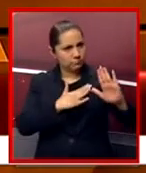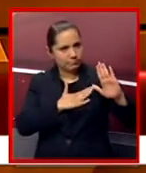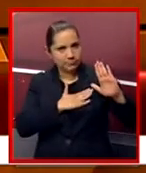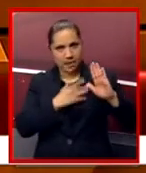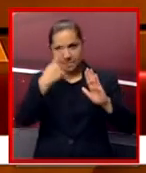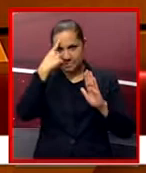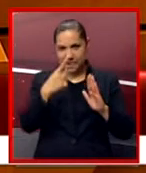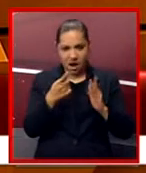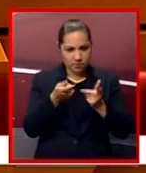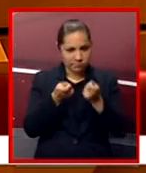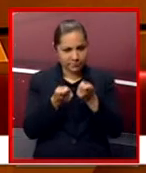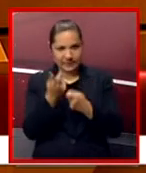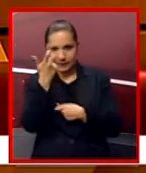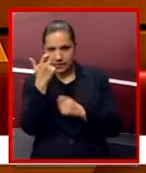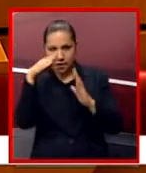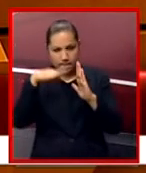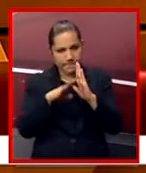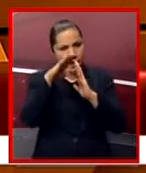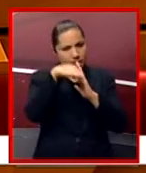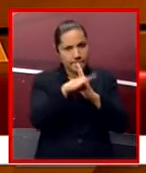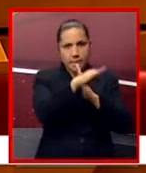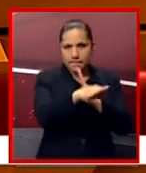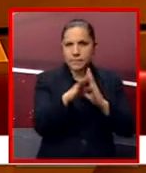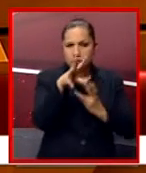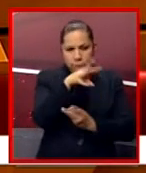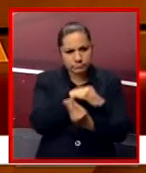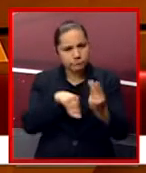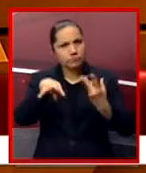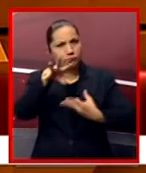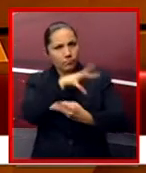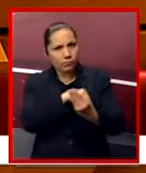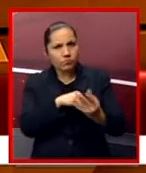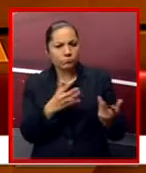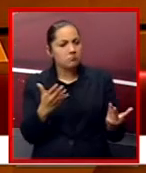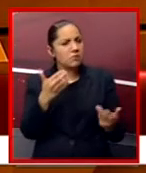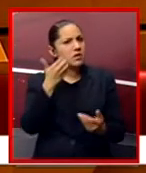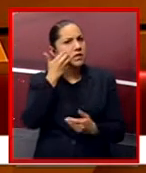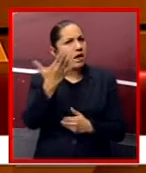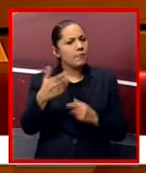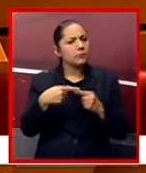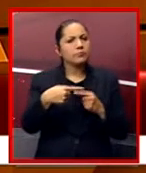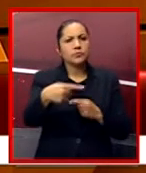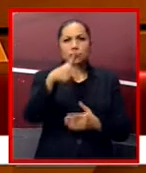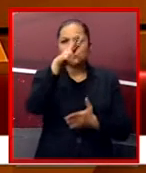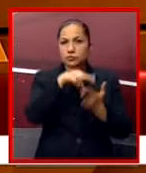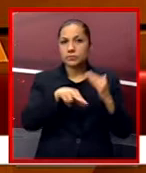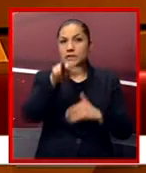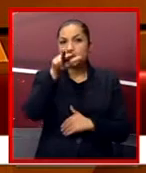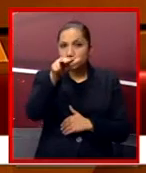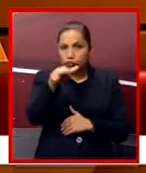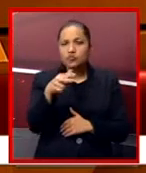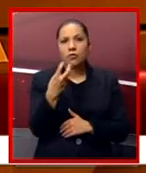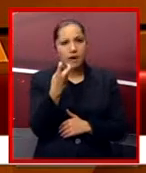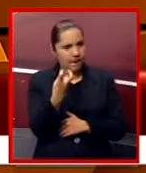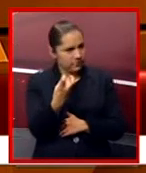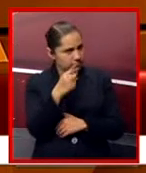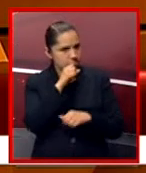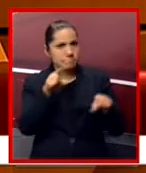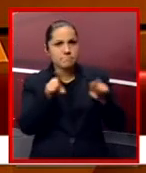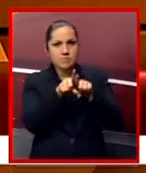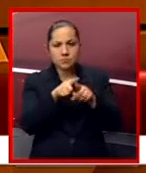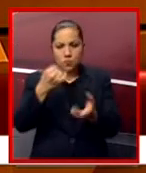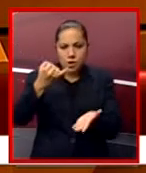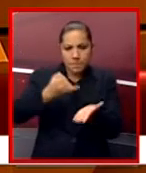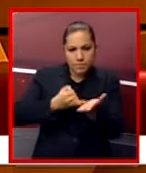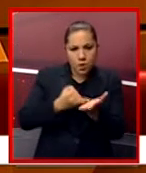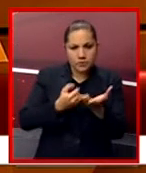públicas, por lo que se busca concluir el 2018 la exitosa trayectoria de consolidación fiscal